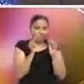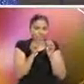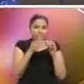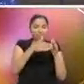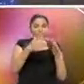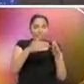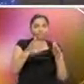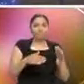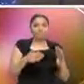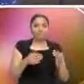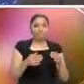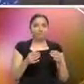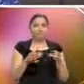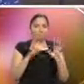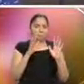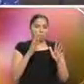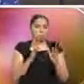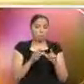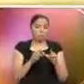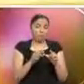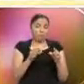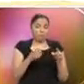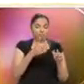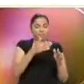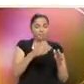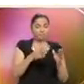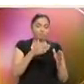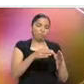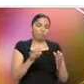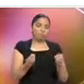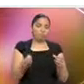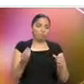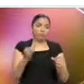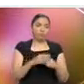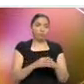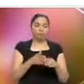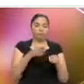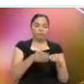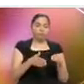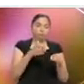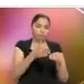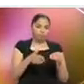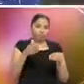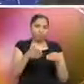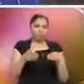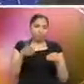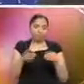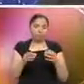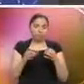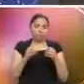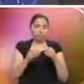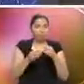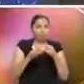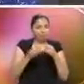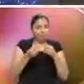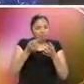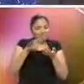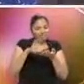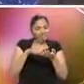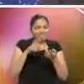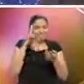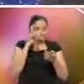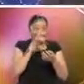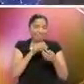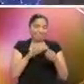aquí esta me la traje un poquito más Los grande. grandes. Es que también por Pero- el tema de las semillas, ¿no, che? Sí, entonces es un poquito más complicado. El otro